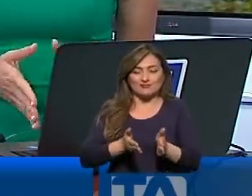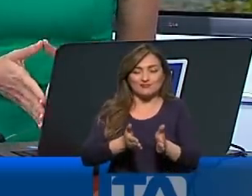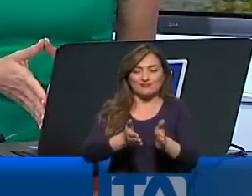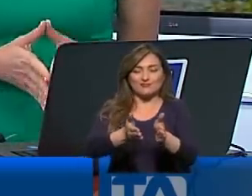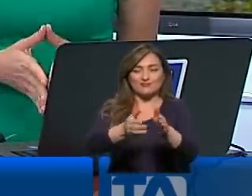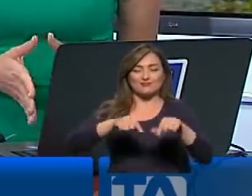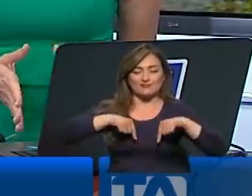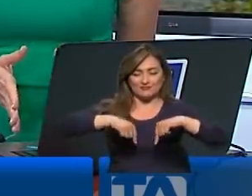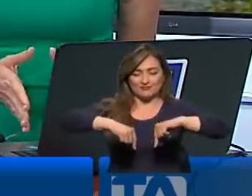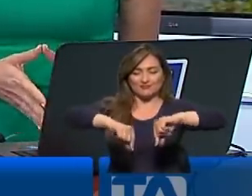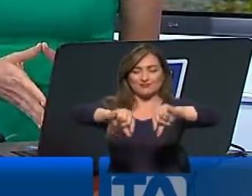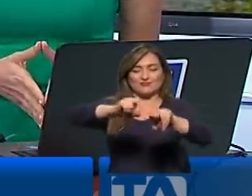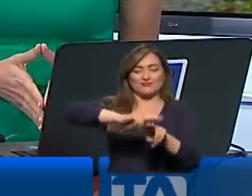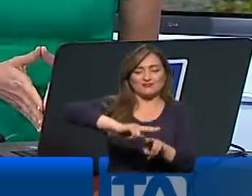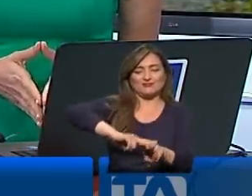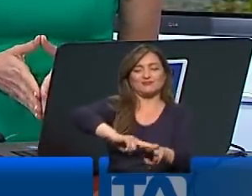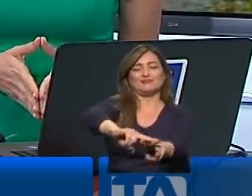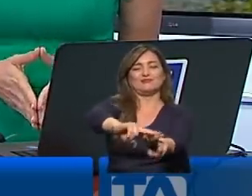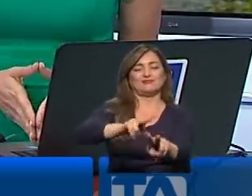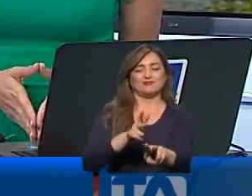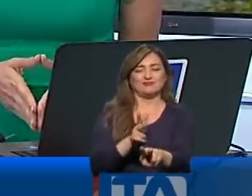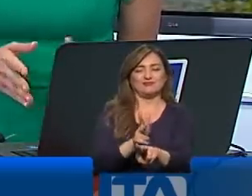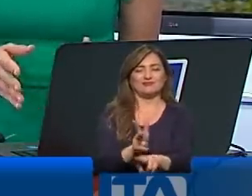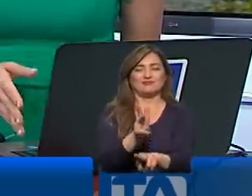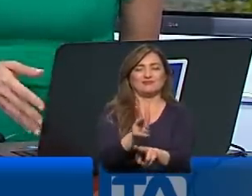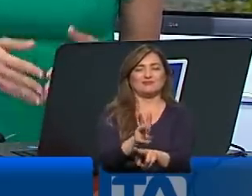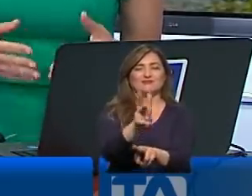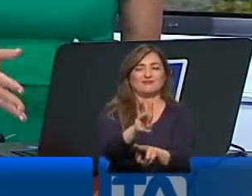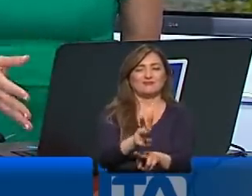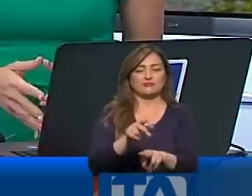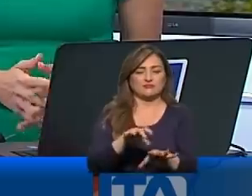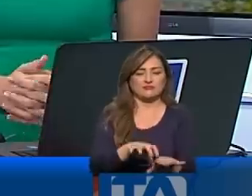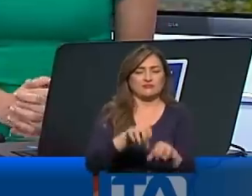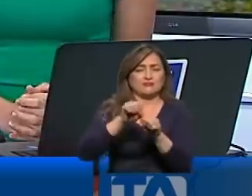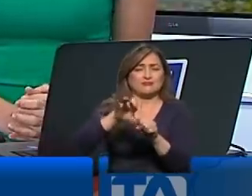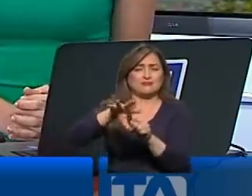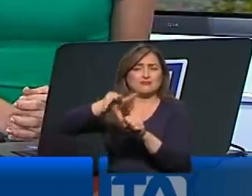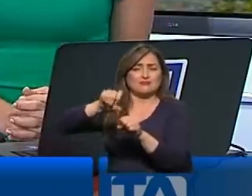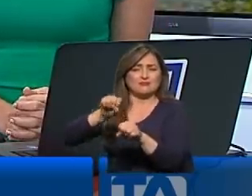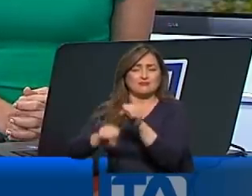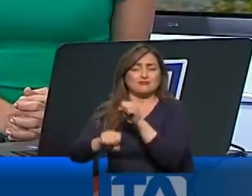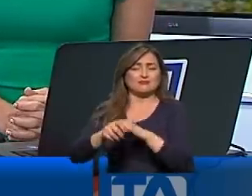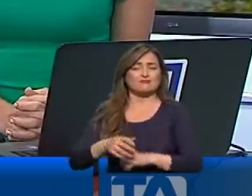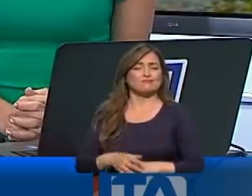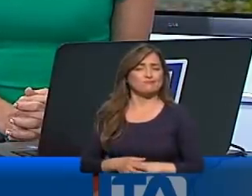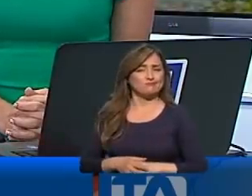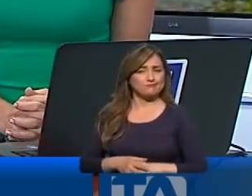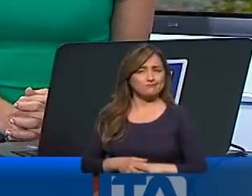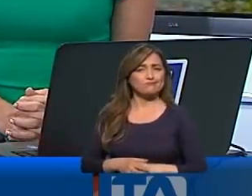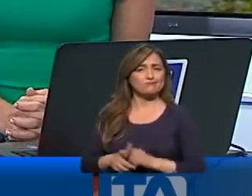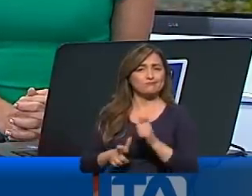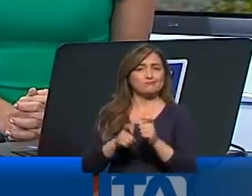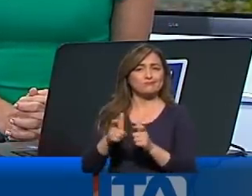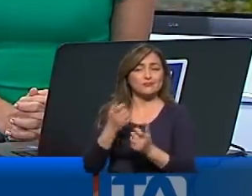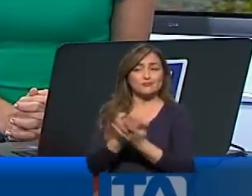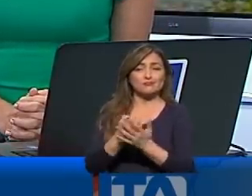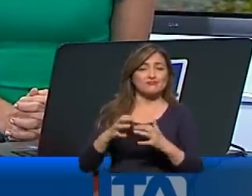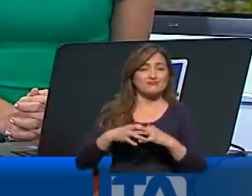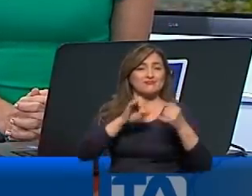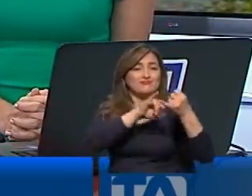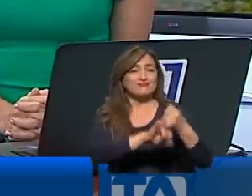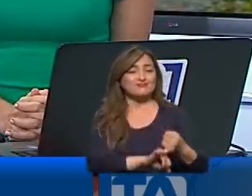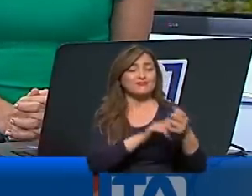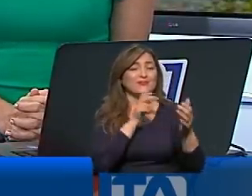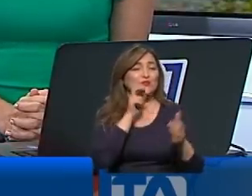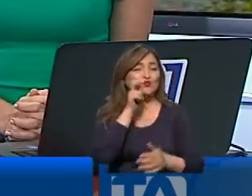hizo una inversión millonaria se están deteriorando, son robadas y vandalizadas. Quienes vivían del turismo que generaba el tren